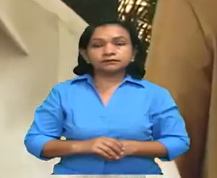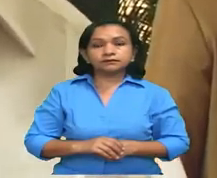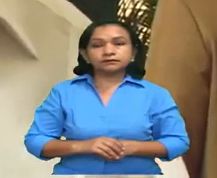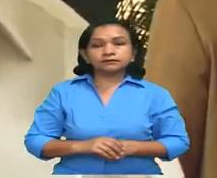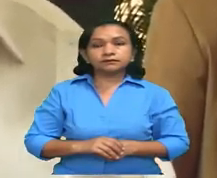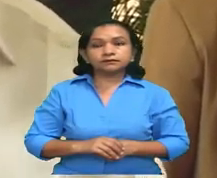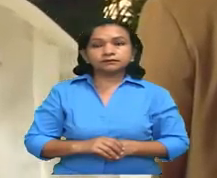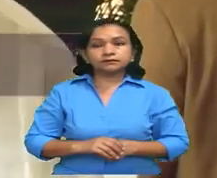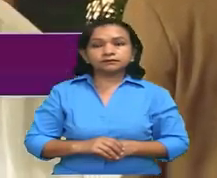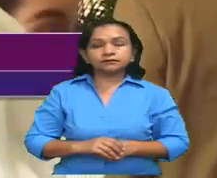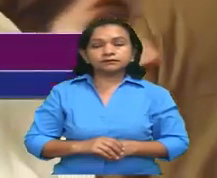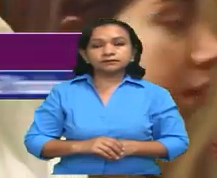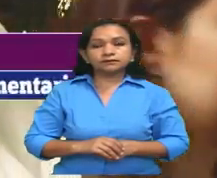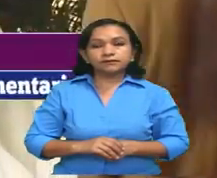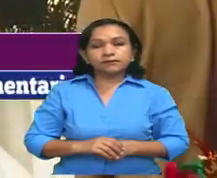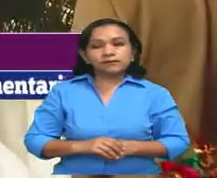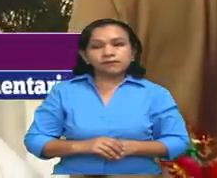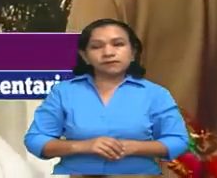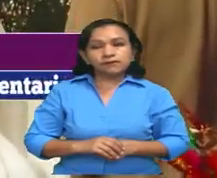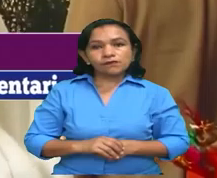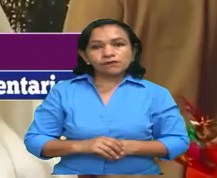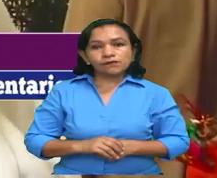este evento.